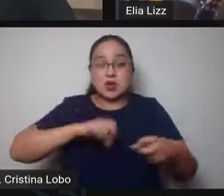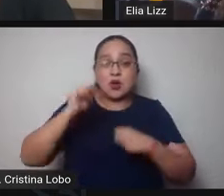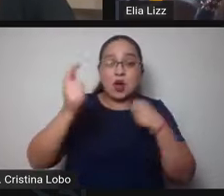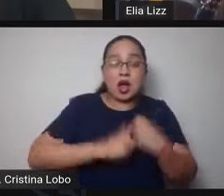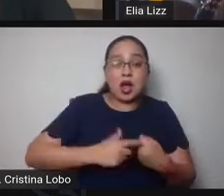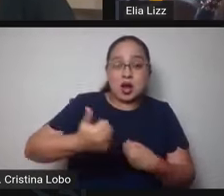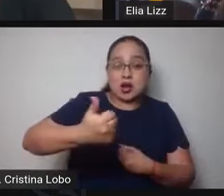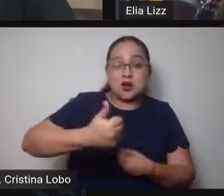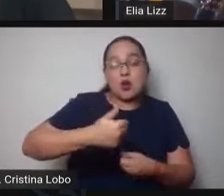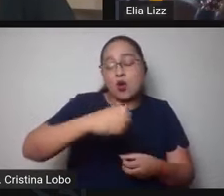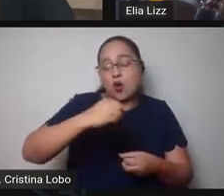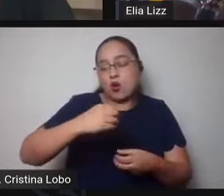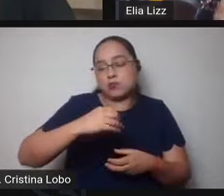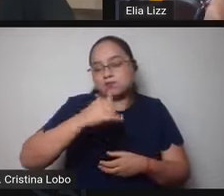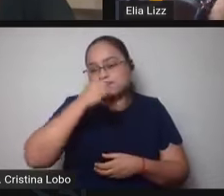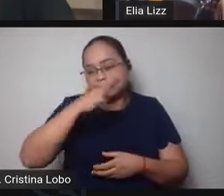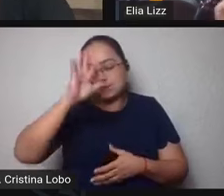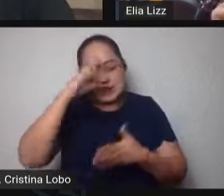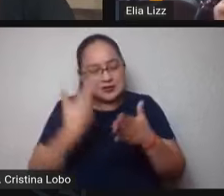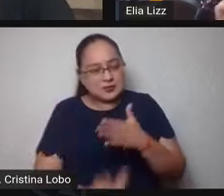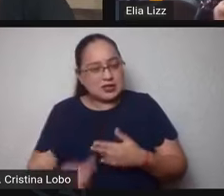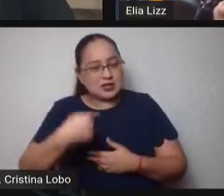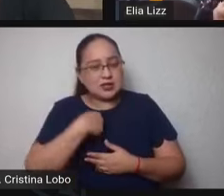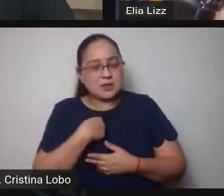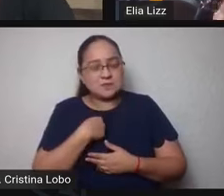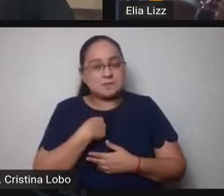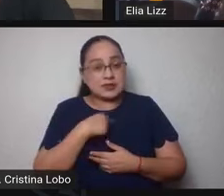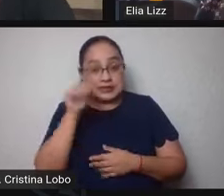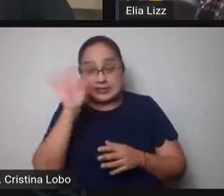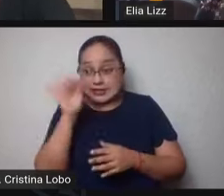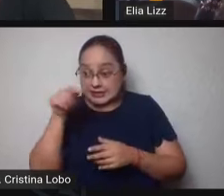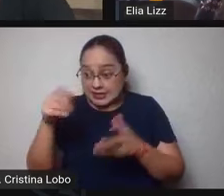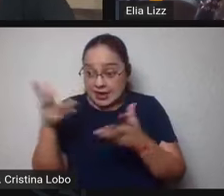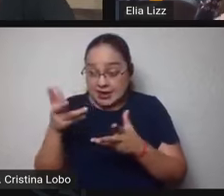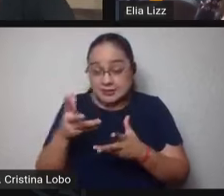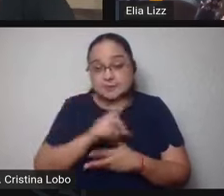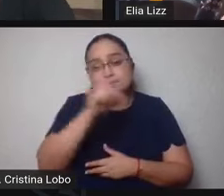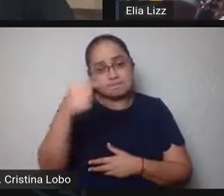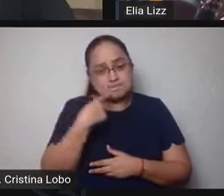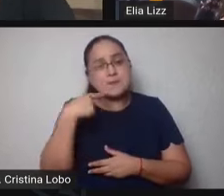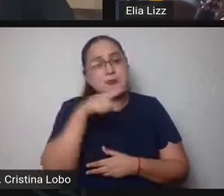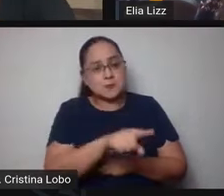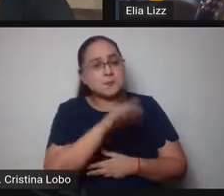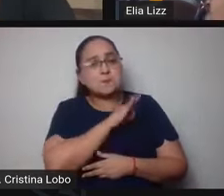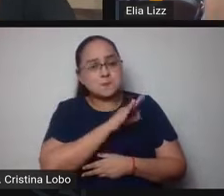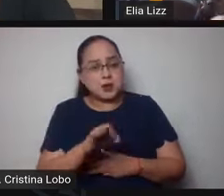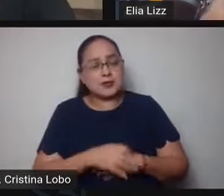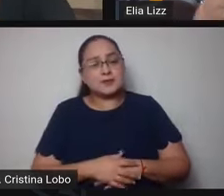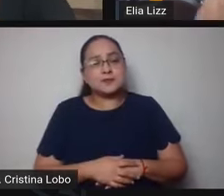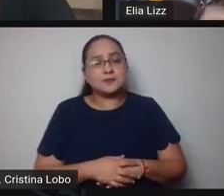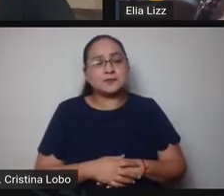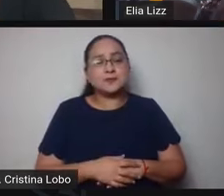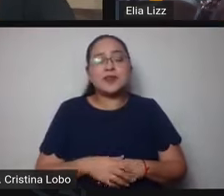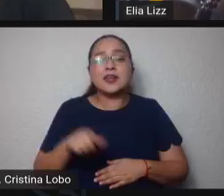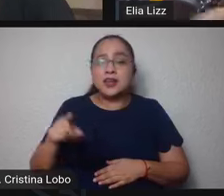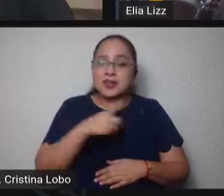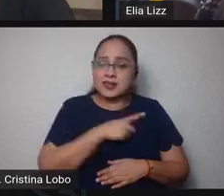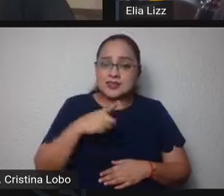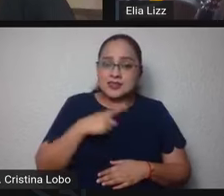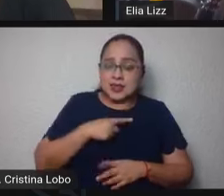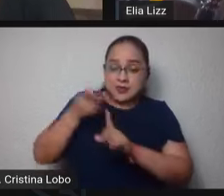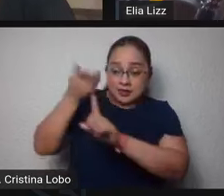violenten por estas situaciones. Y si lo hacen, hay denuncias. Les va a salir más caro el caldo que las albóndigas. Te tienen que aceptar